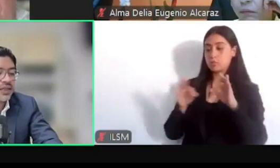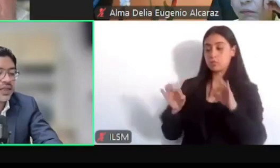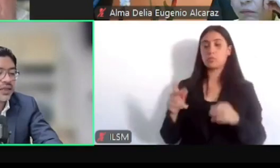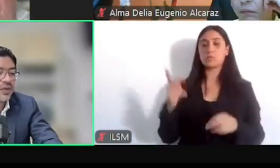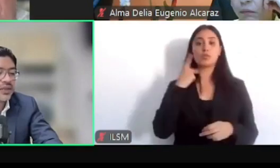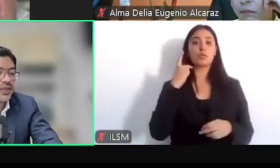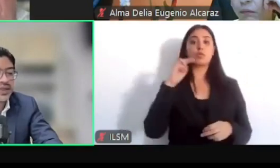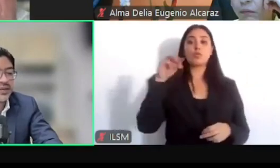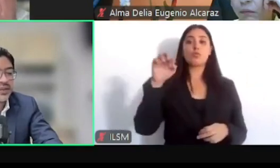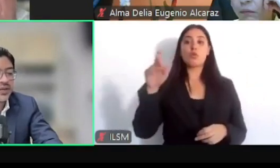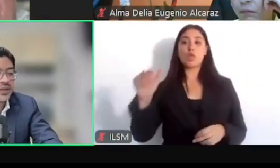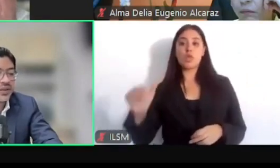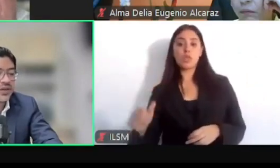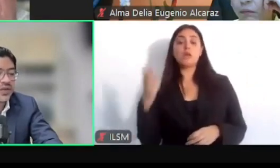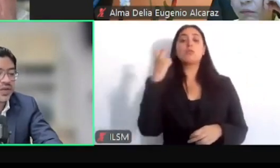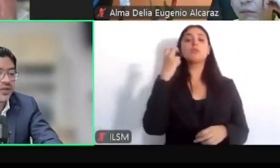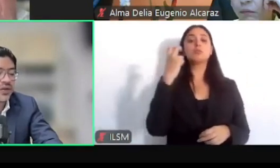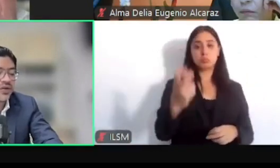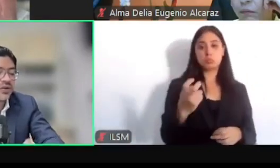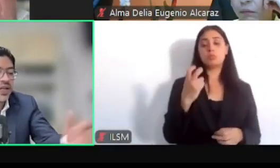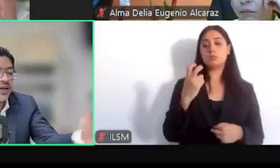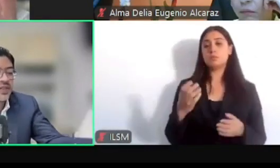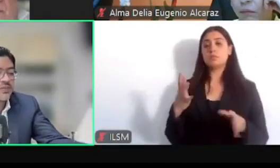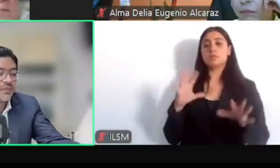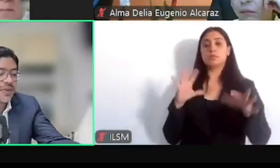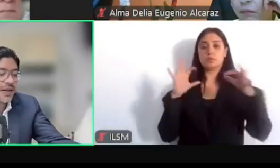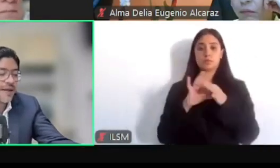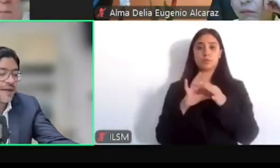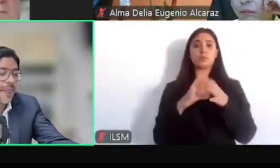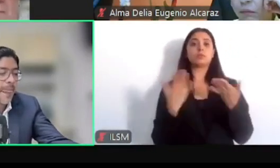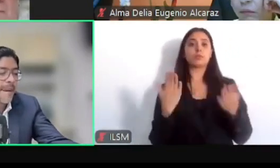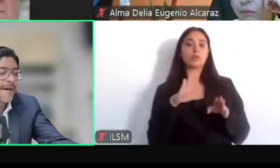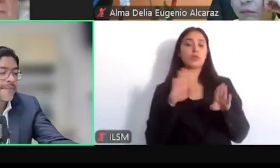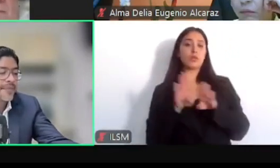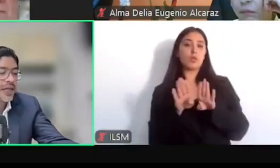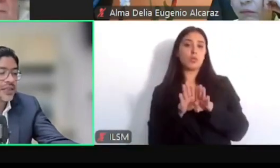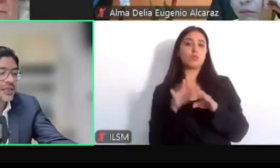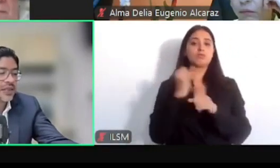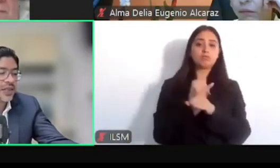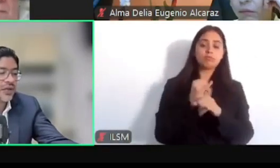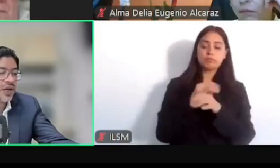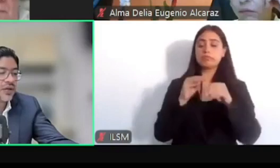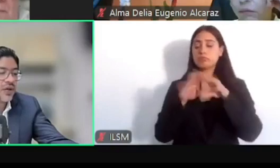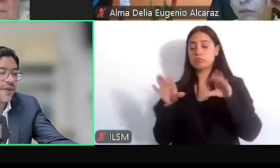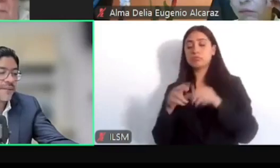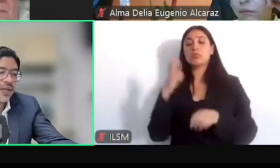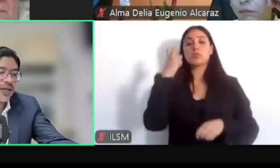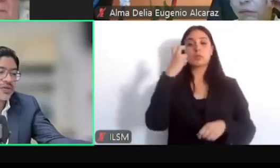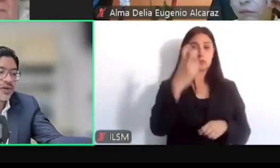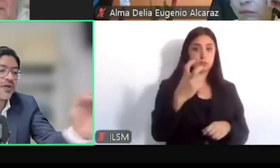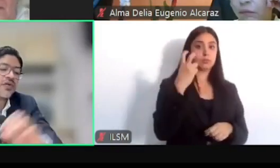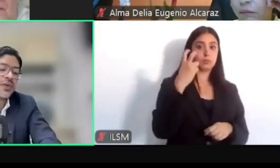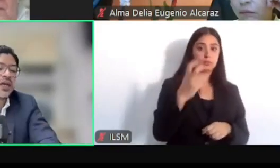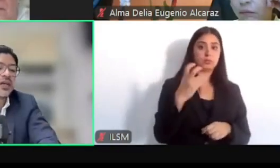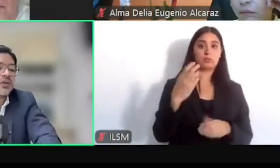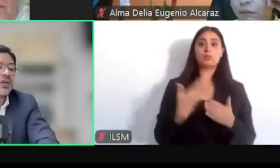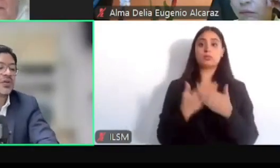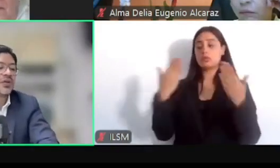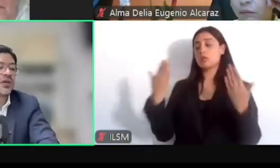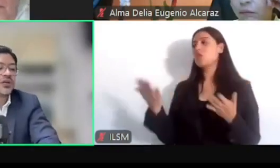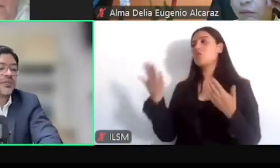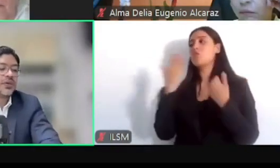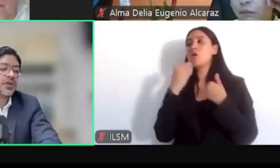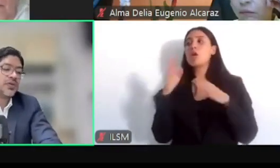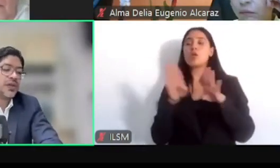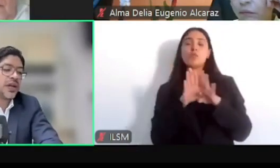las candidaturas a través de los estrados electrónicos de la misma página en ese sentido la actora en caso de inconformidad con los